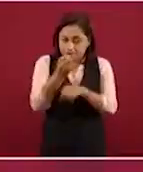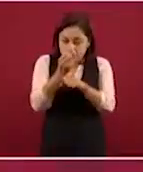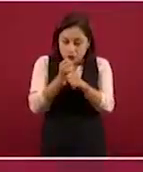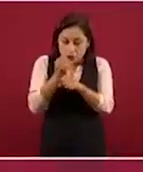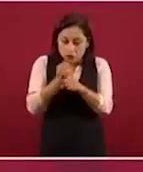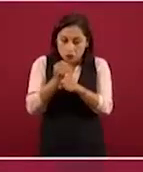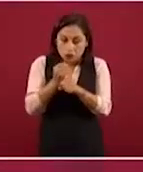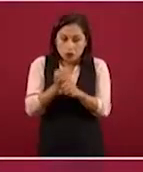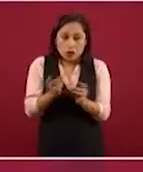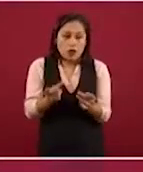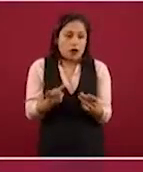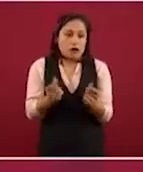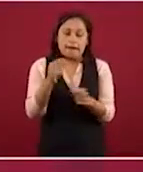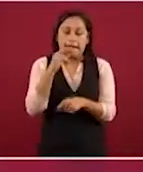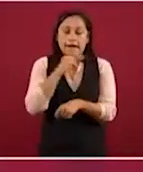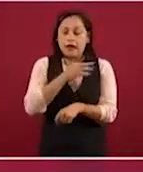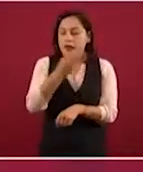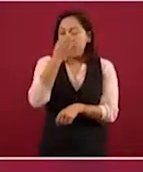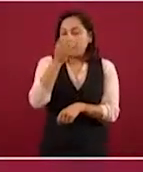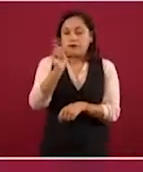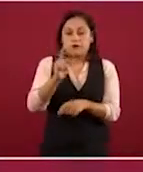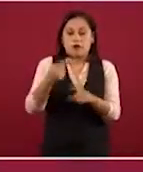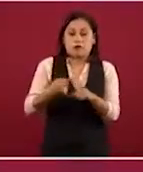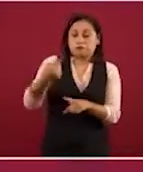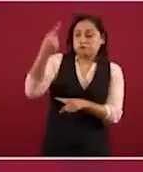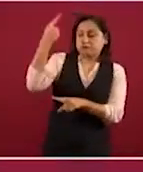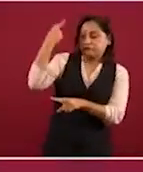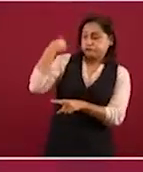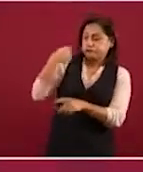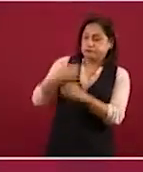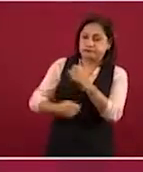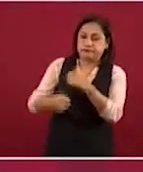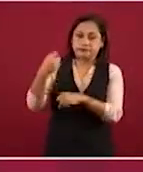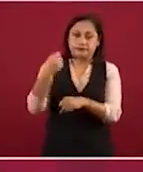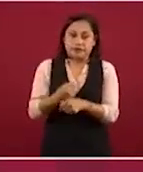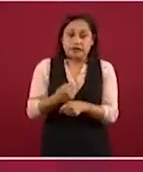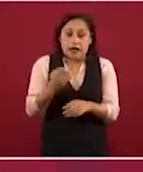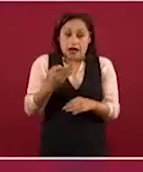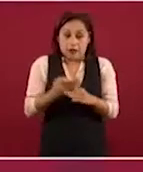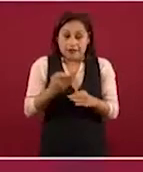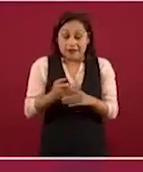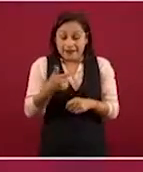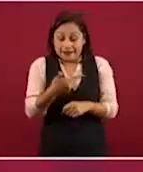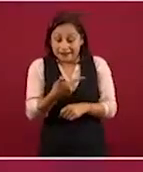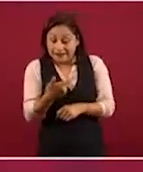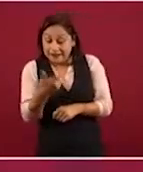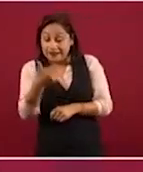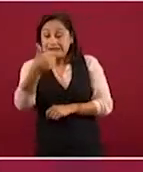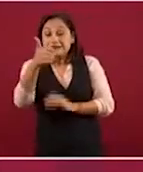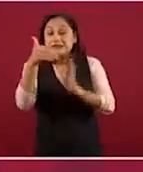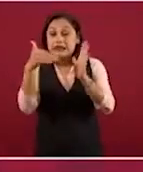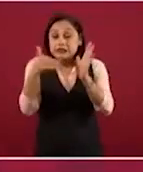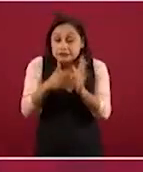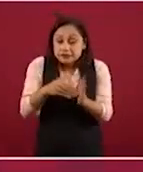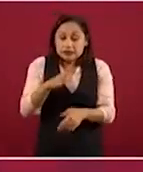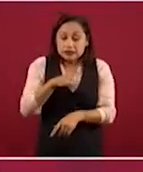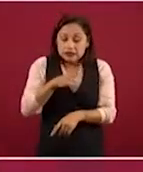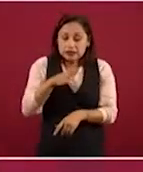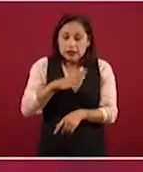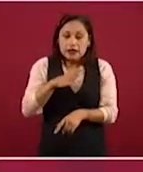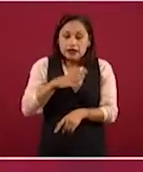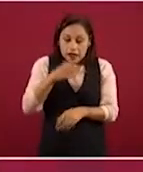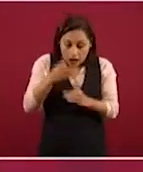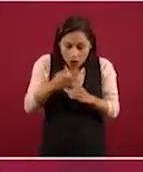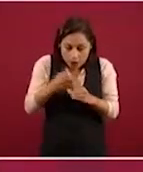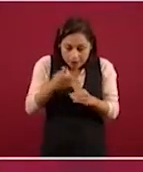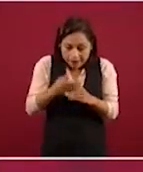No, esas 6,000 armas no son de esta administración exclusivamente, son de tiempo atrás que se ha venido